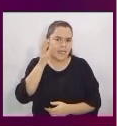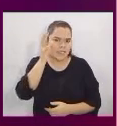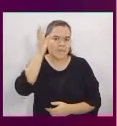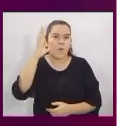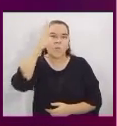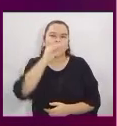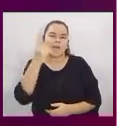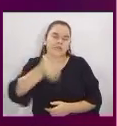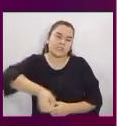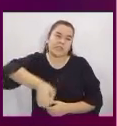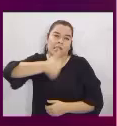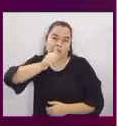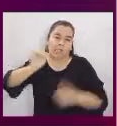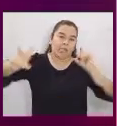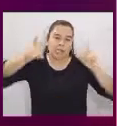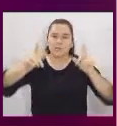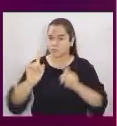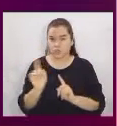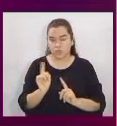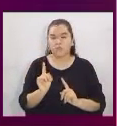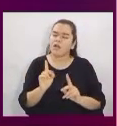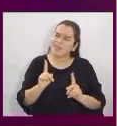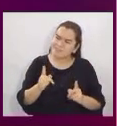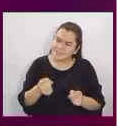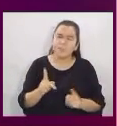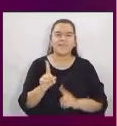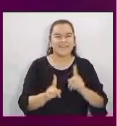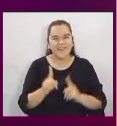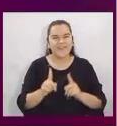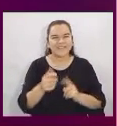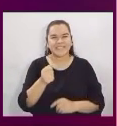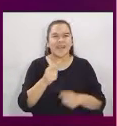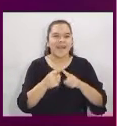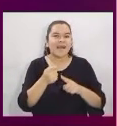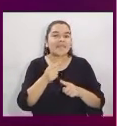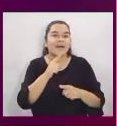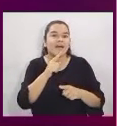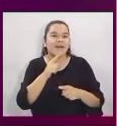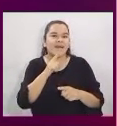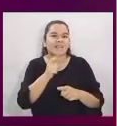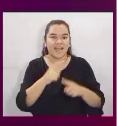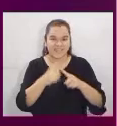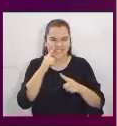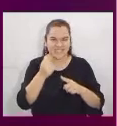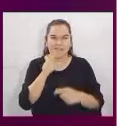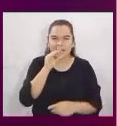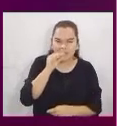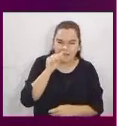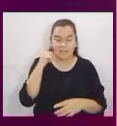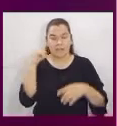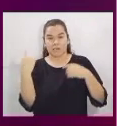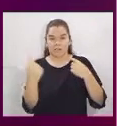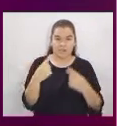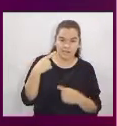el alcohol en exceso tomado en una noche de juerga, que también provoca una ataxia, pero una ataxia pasajera, y